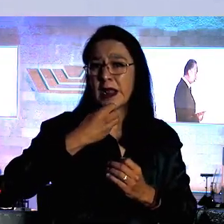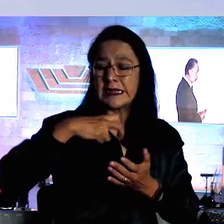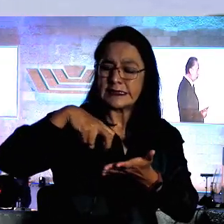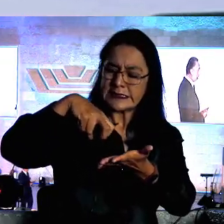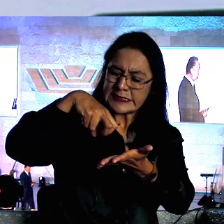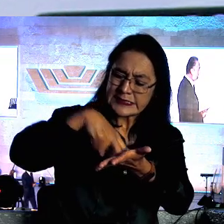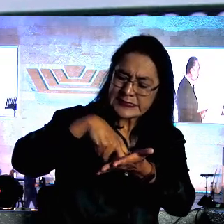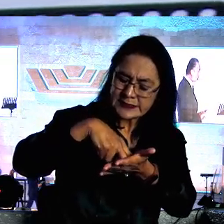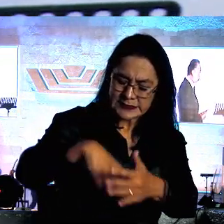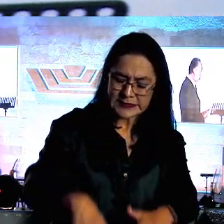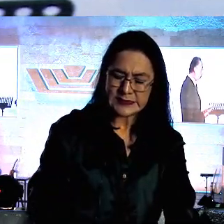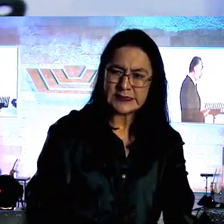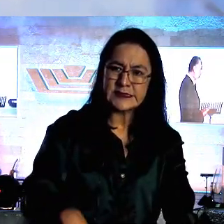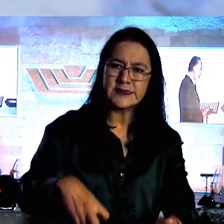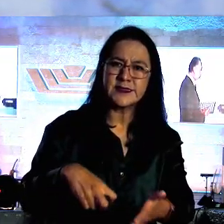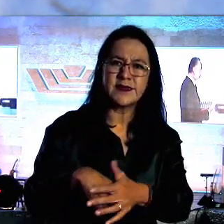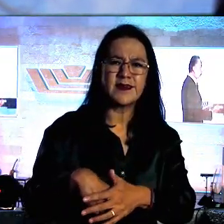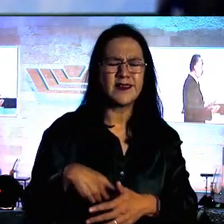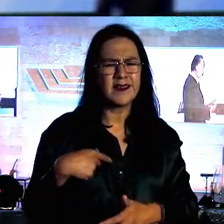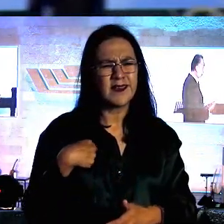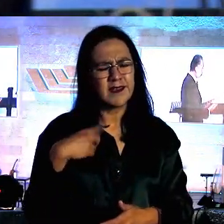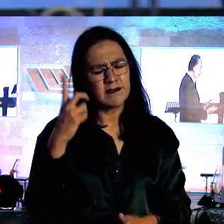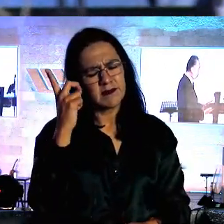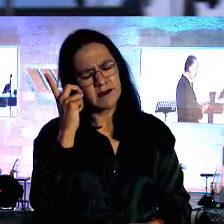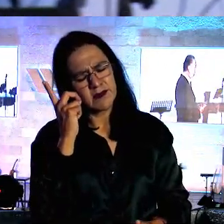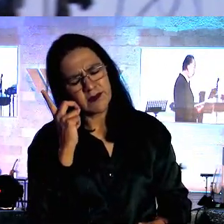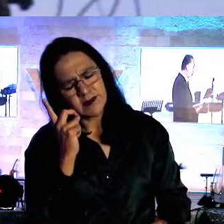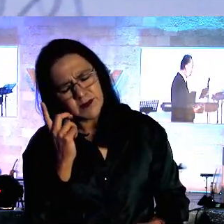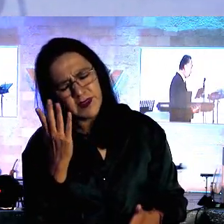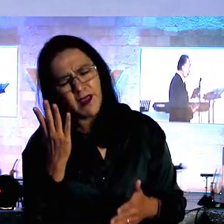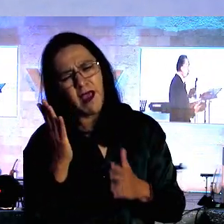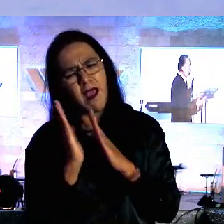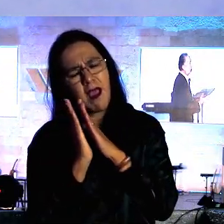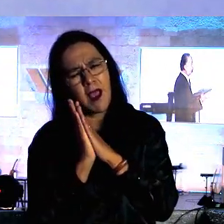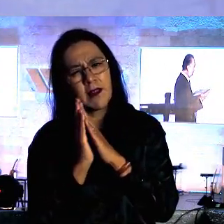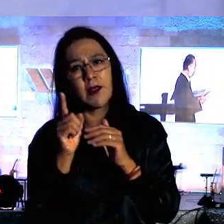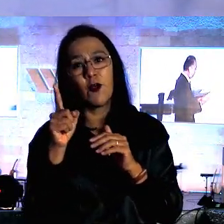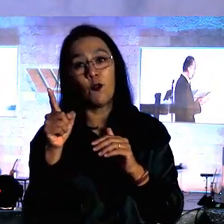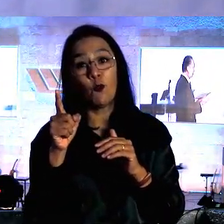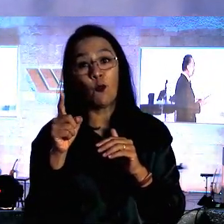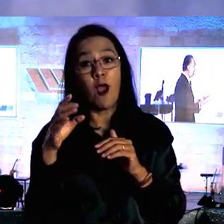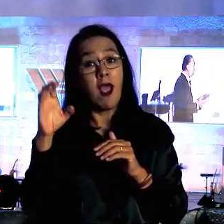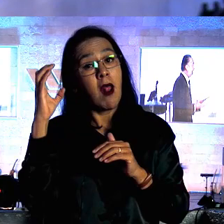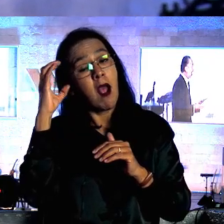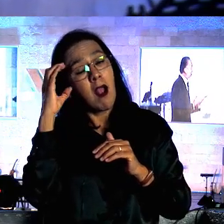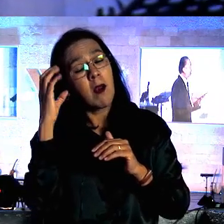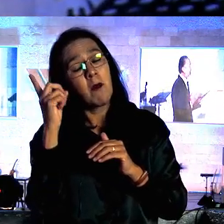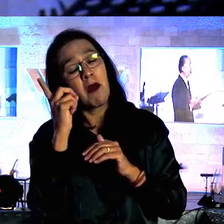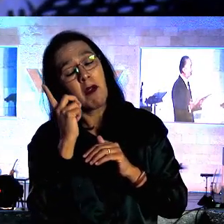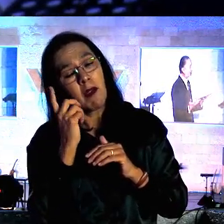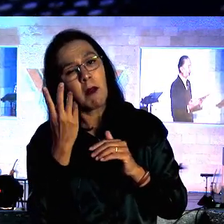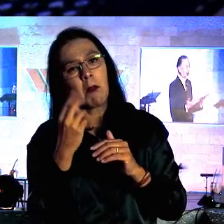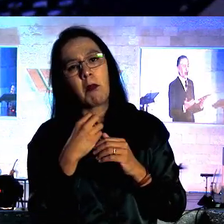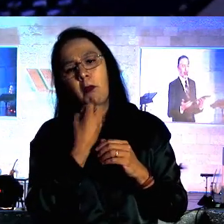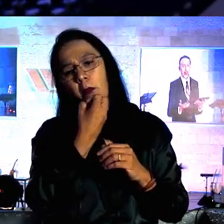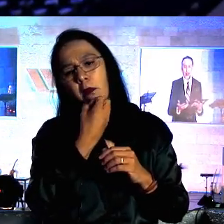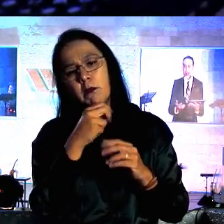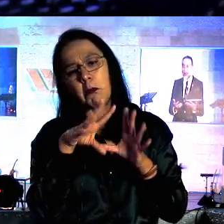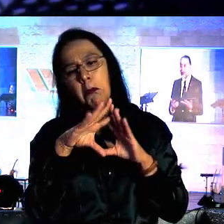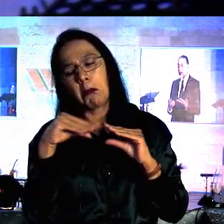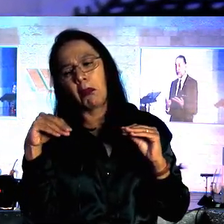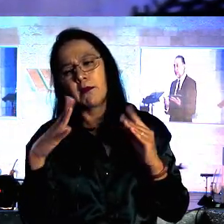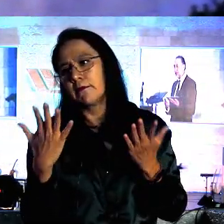yo me quedo dormido mientras oro. Pues, ¿cómo oras? Pues, acostadito en mi cama. Ah, pues claro, claro que te va a dar sueño, ¿verdad?